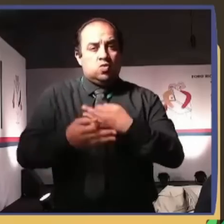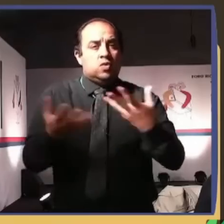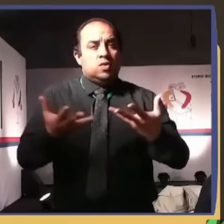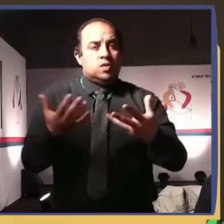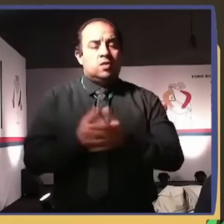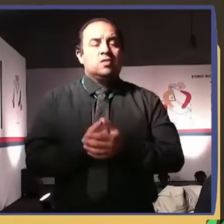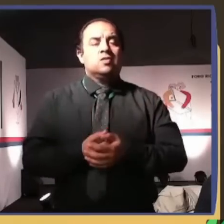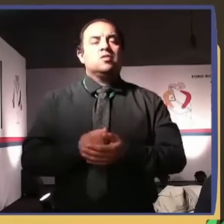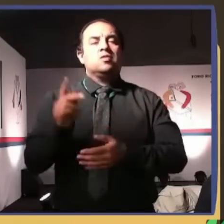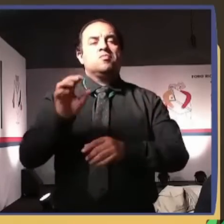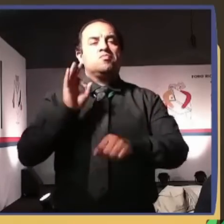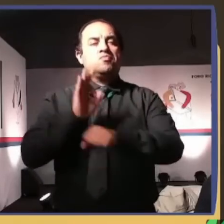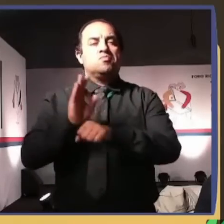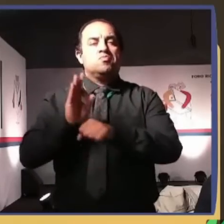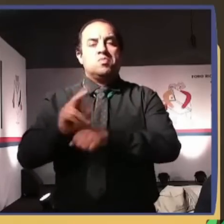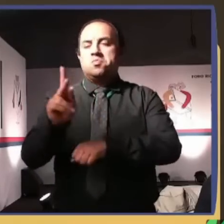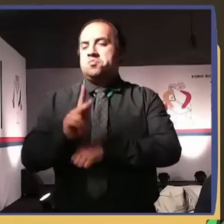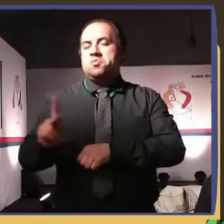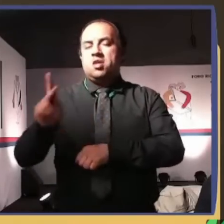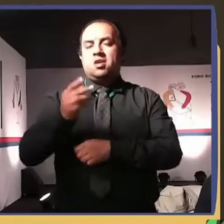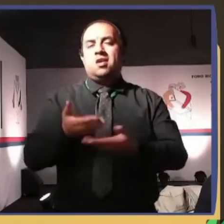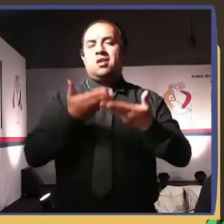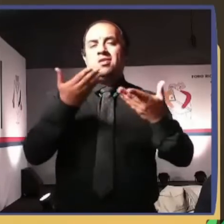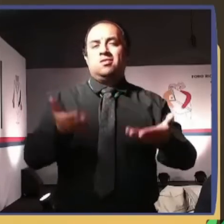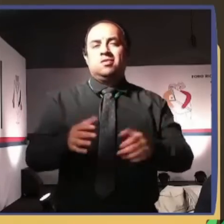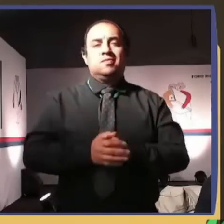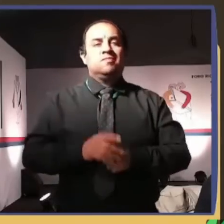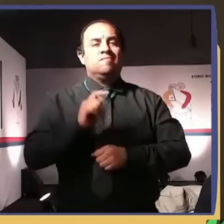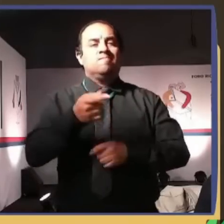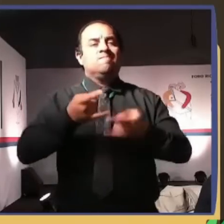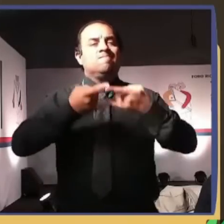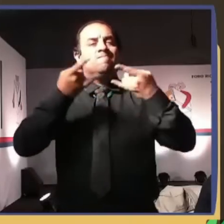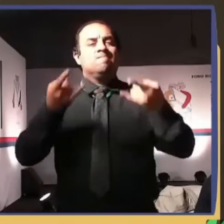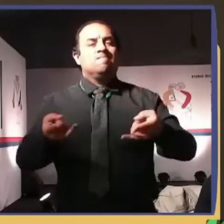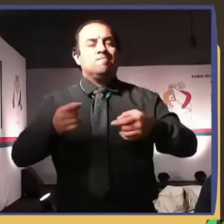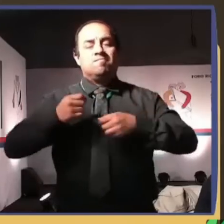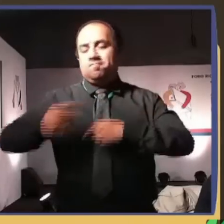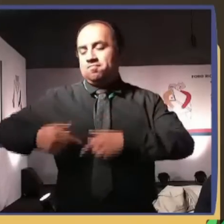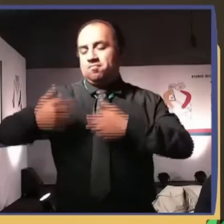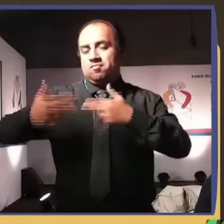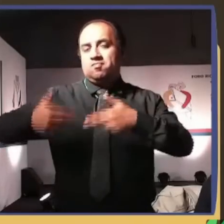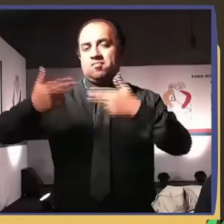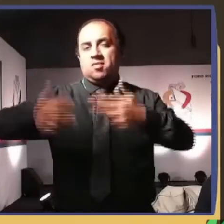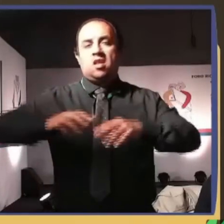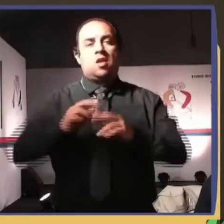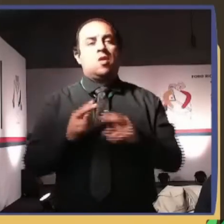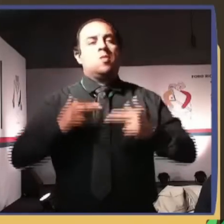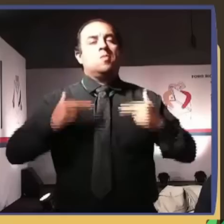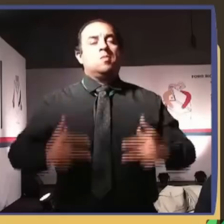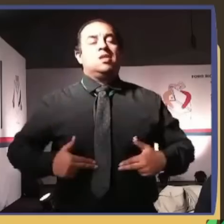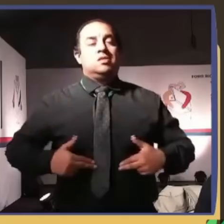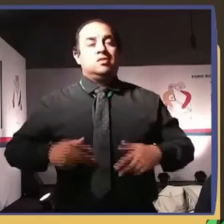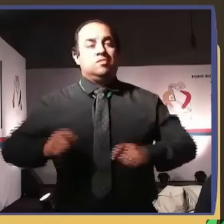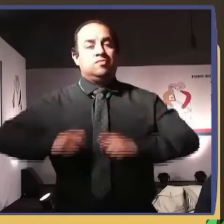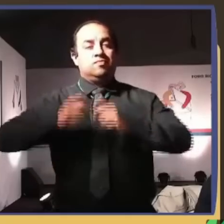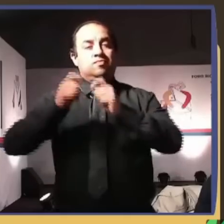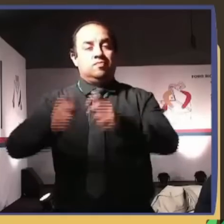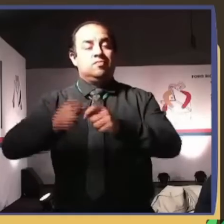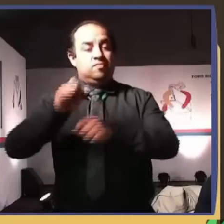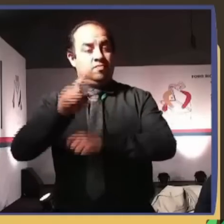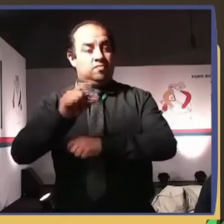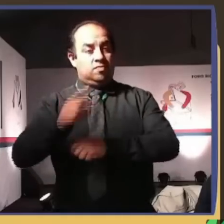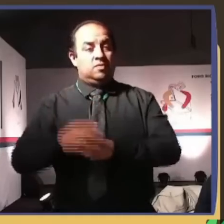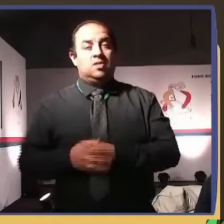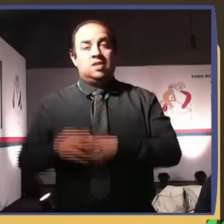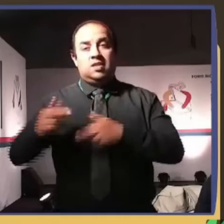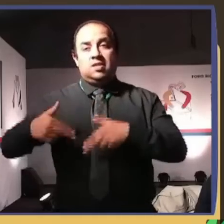hoy son pasos históricos, que son herencia para la humanidad, que son herencia para la moral de los pueblos